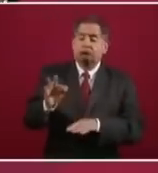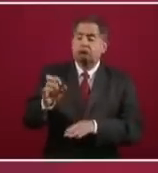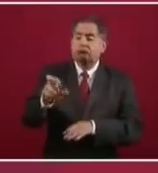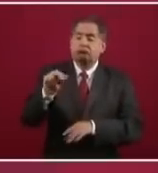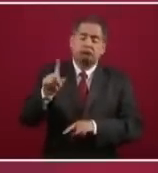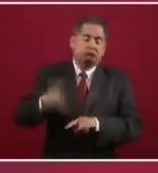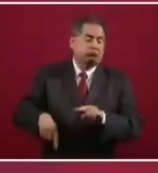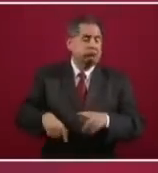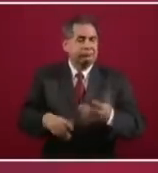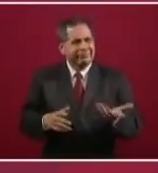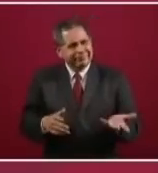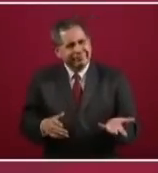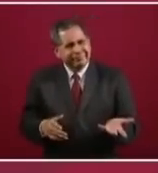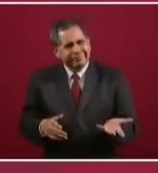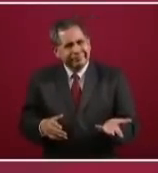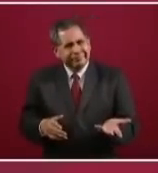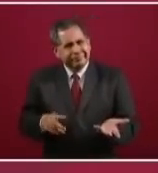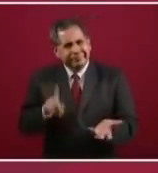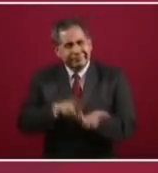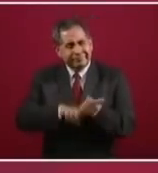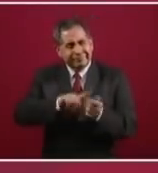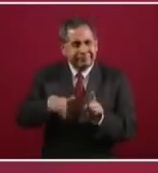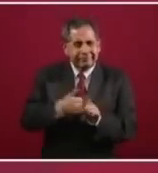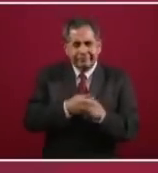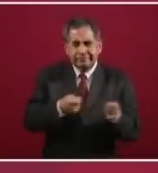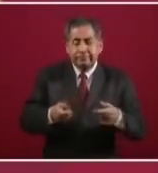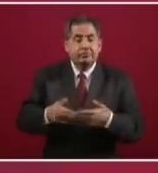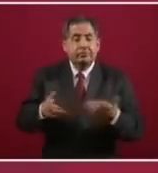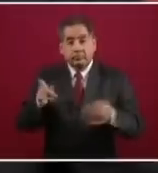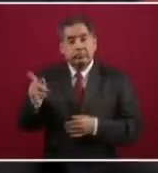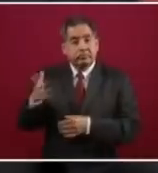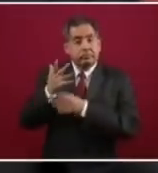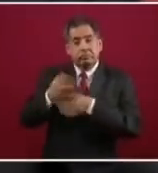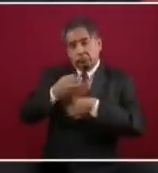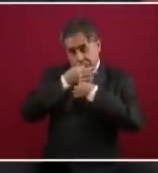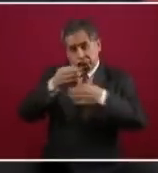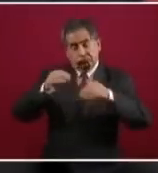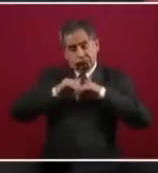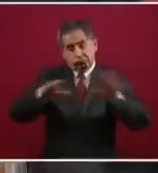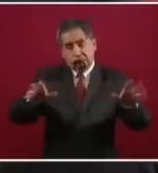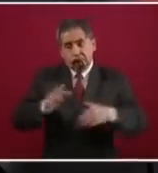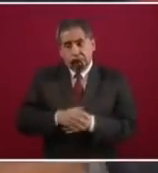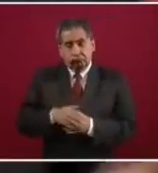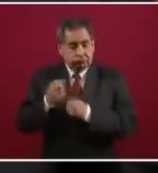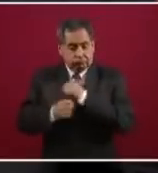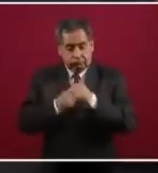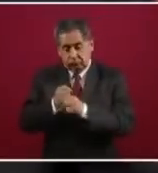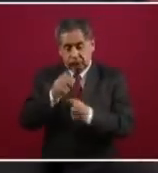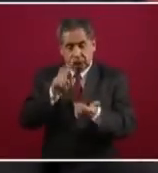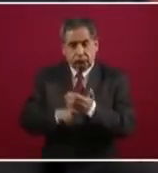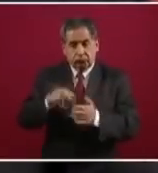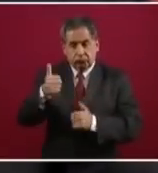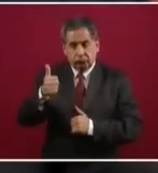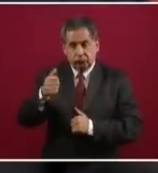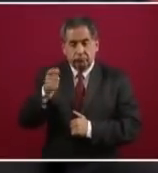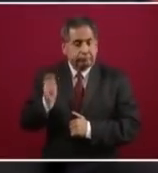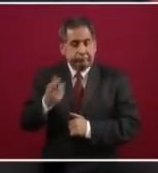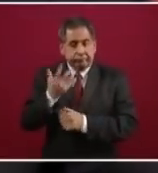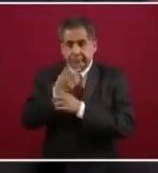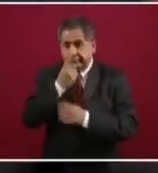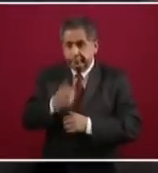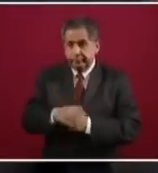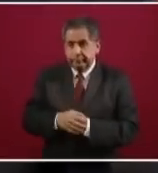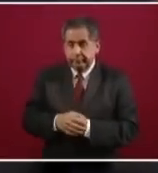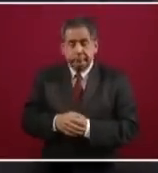todo el operativo. Bueno, pues además lo dijo en el 2006.